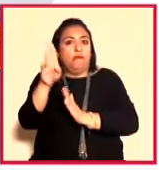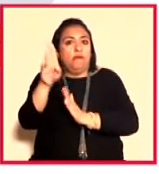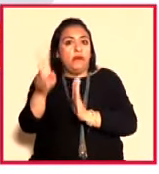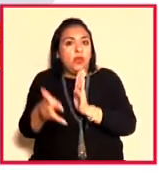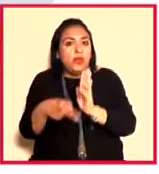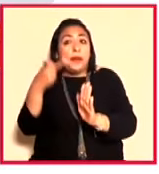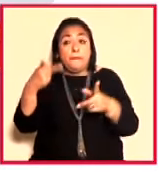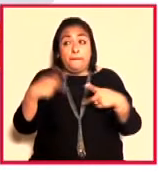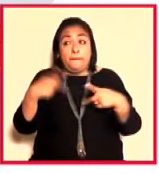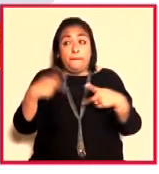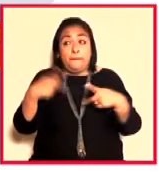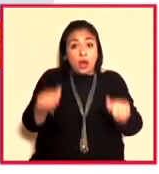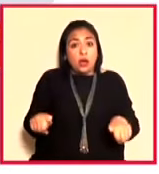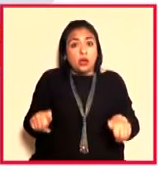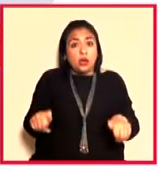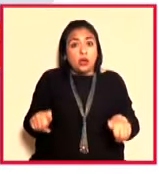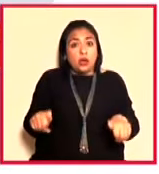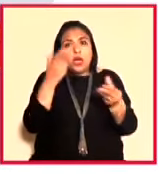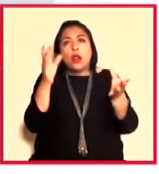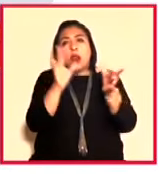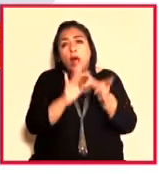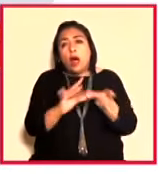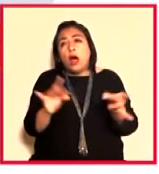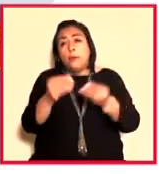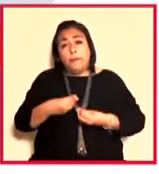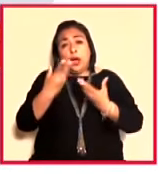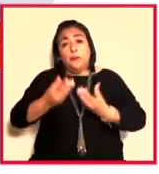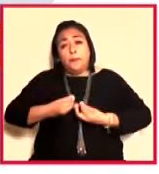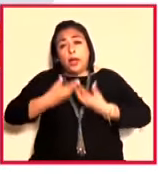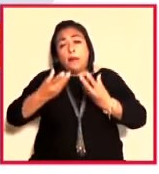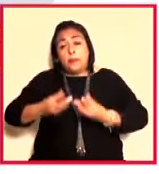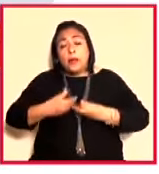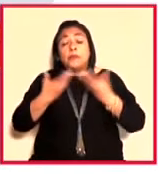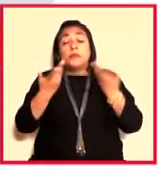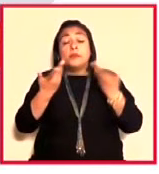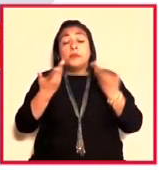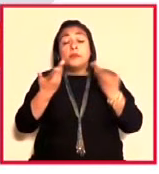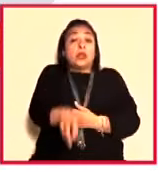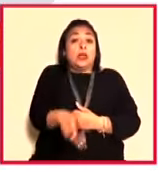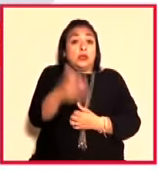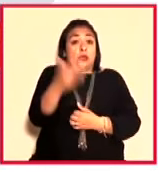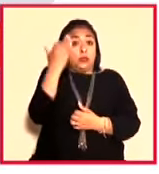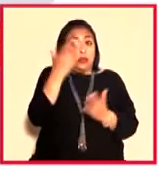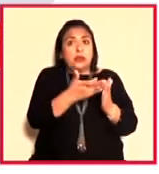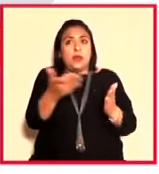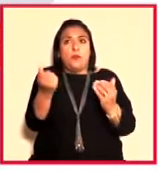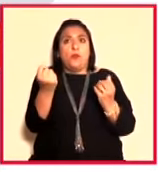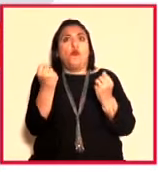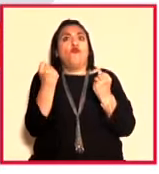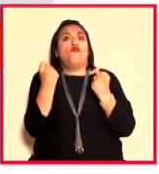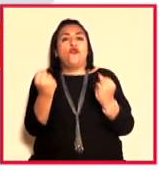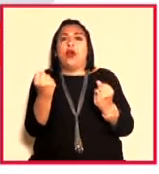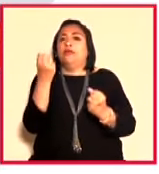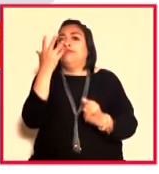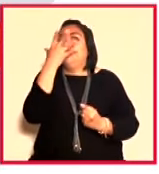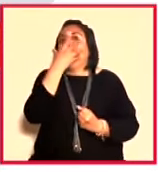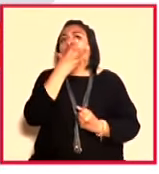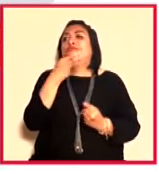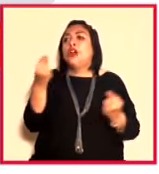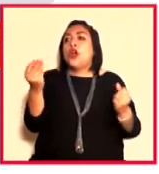tienen mucho para contar, ¿no? Entonces, realmente va a ser un momento muy fuerte, muy lindo este encuentro